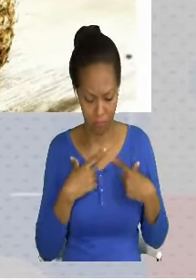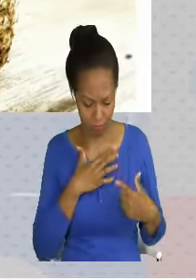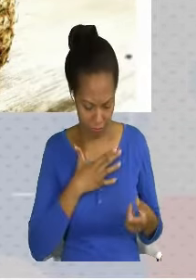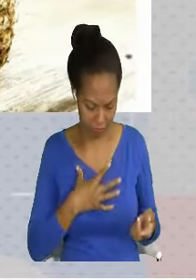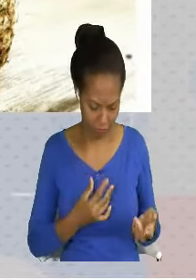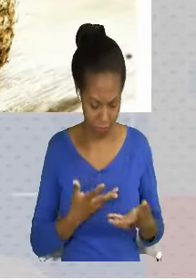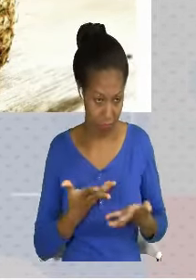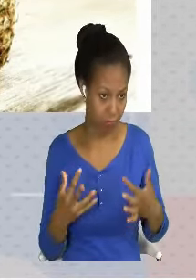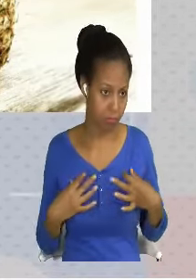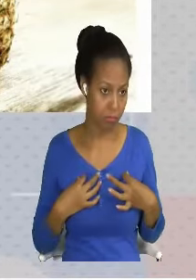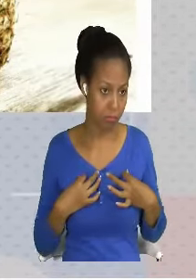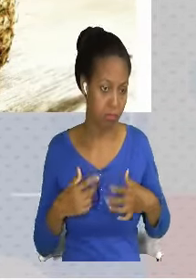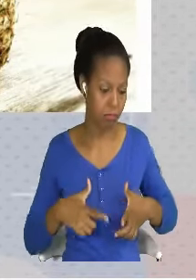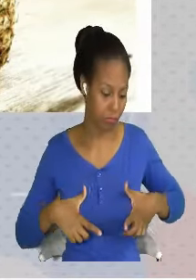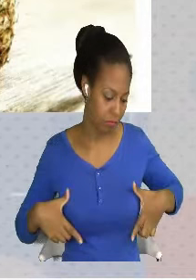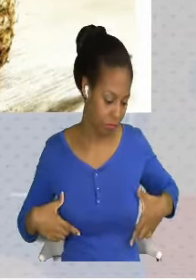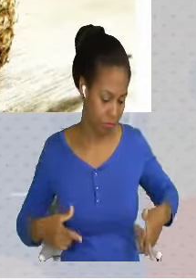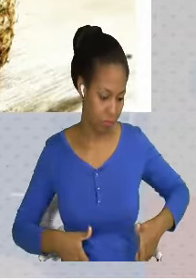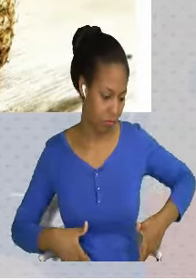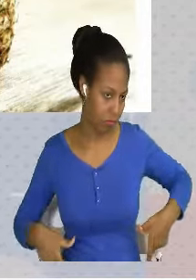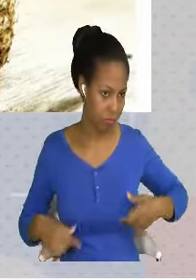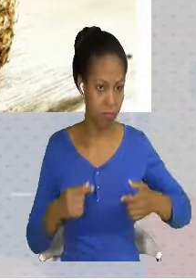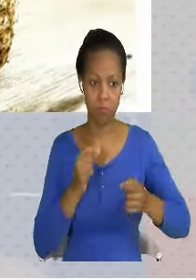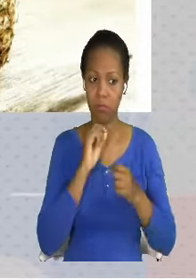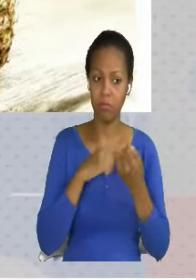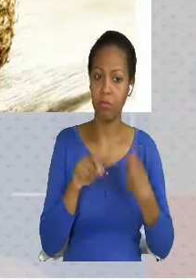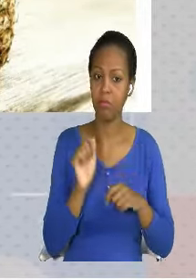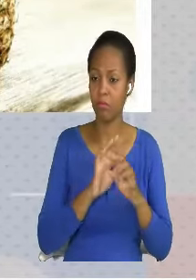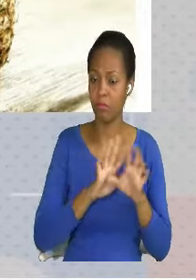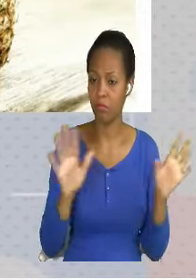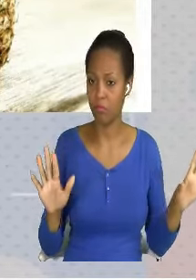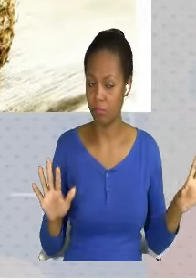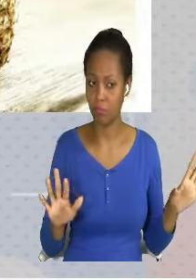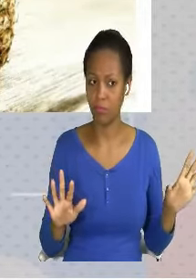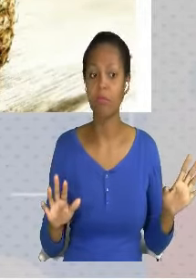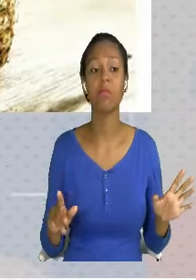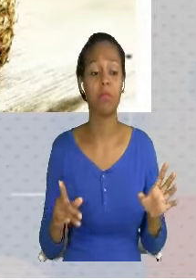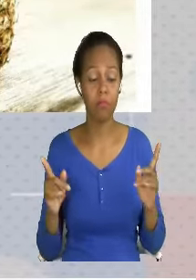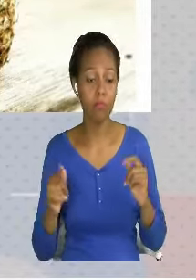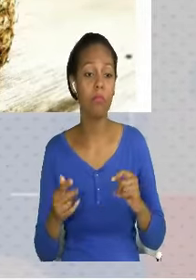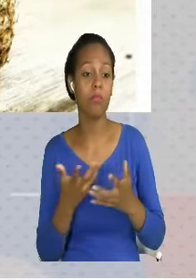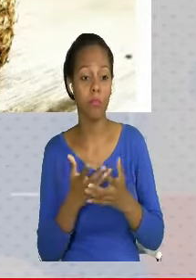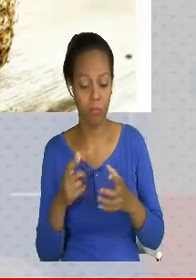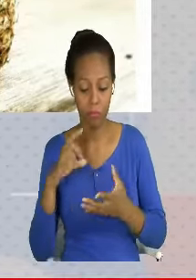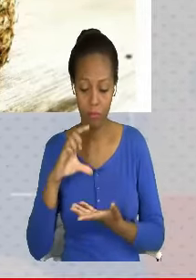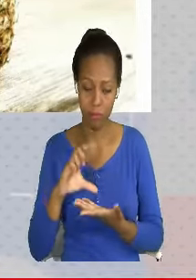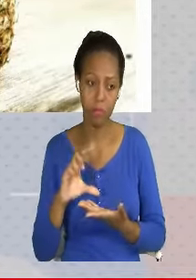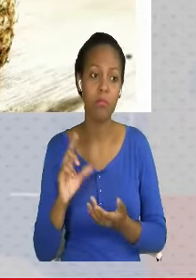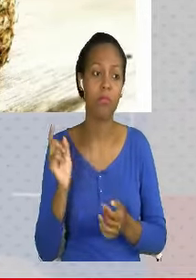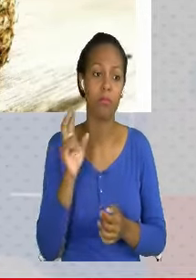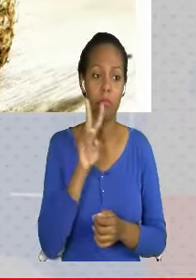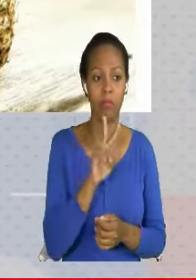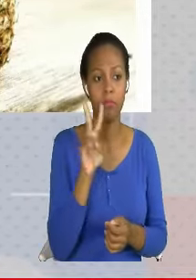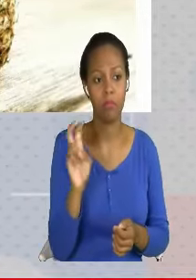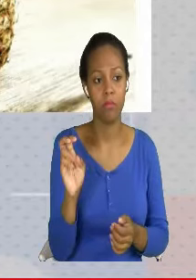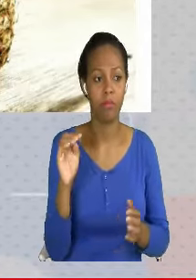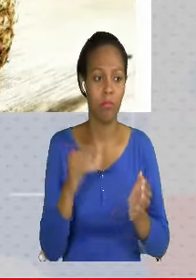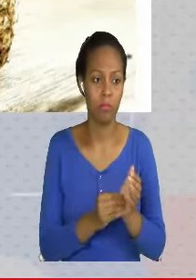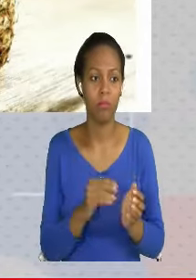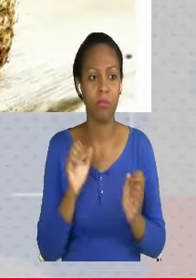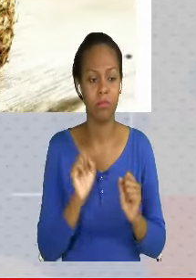este producto lo pueden encontrar también en nuestra tienda virtual. Tiene un costo de 27 mil pesos, sirve para más de